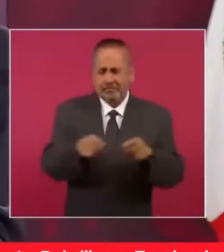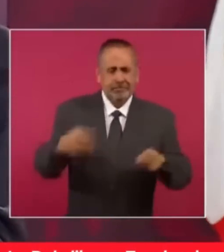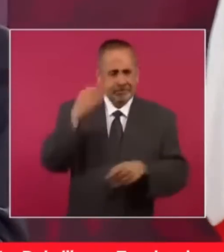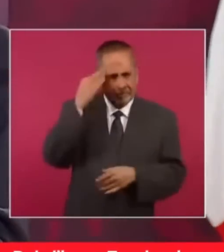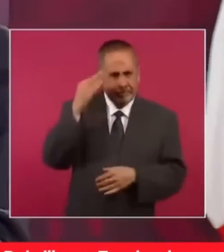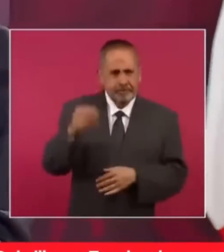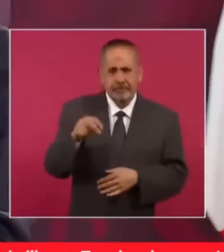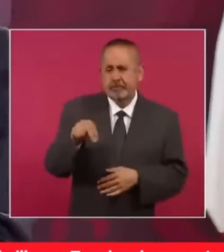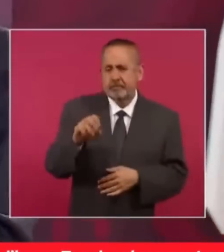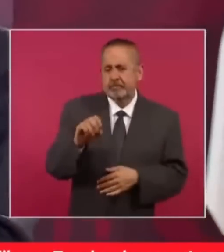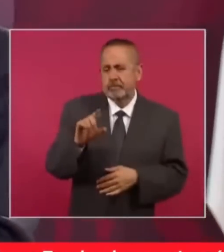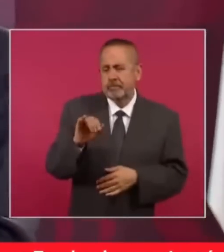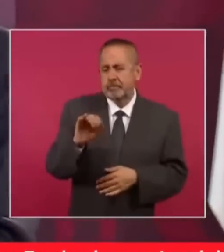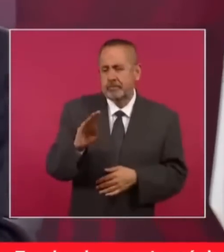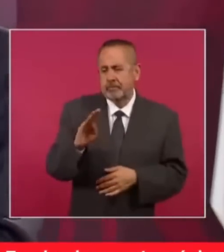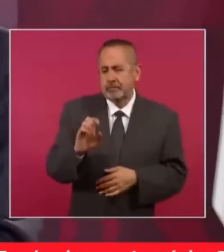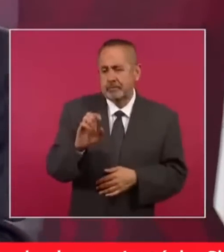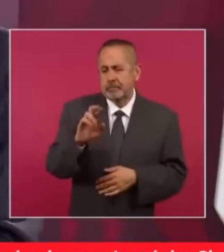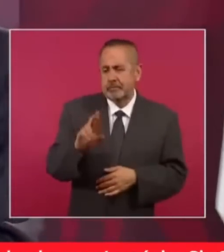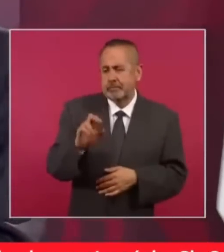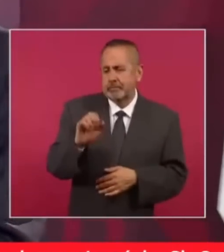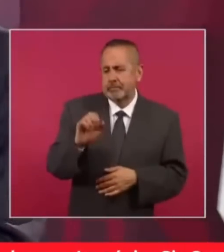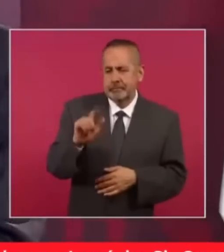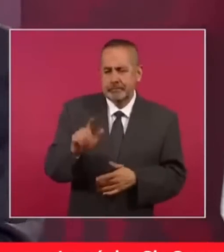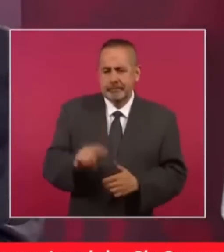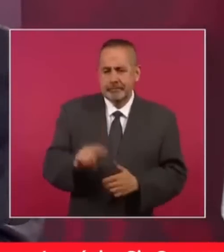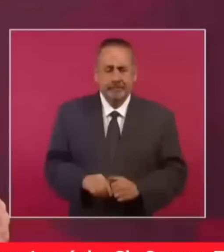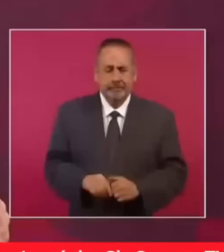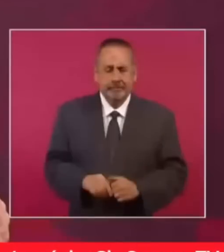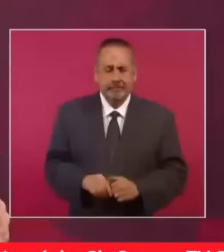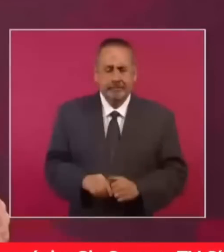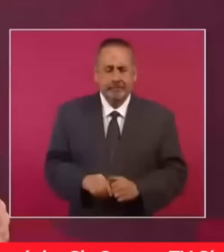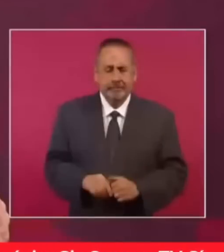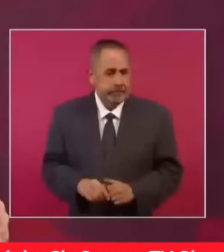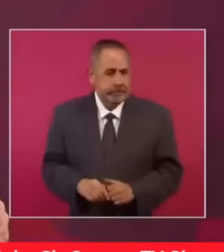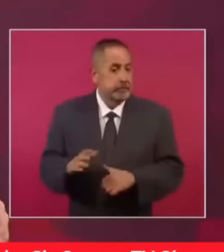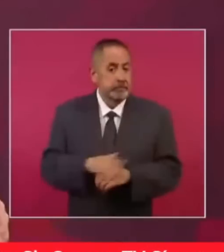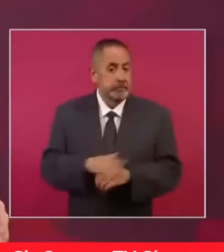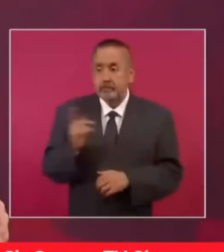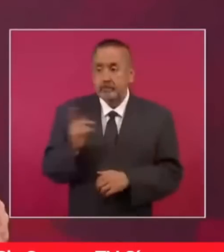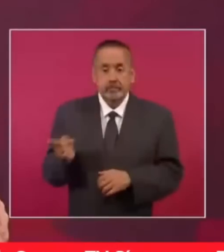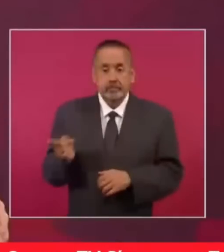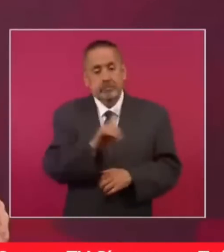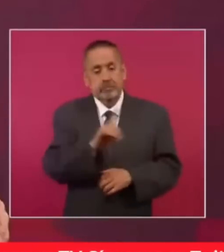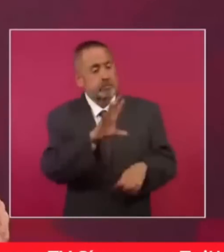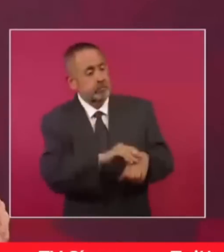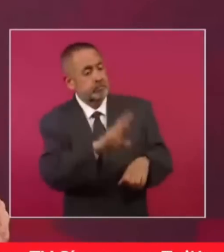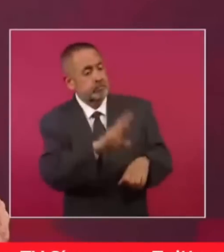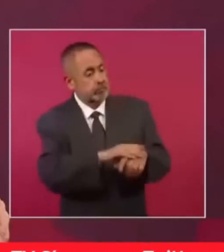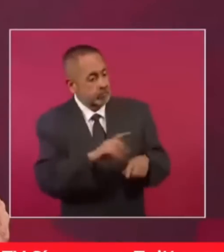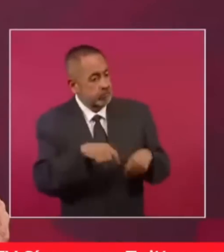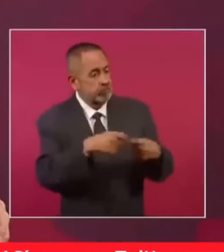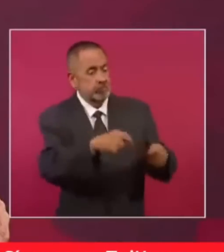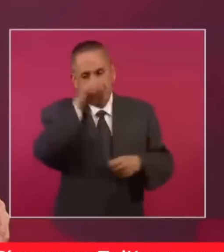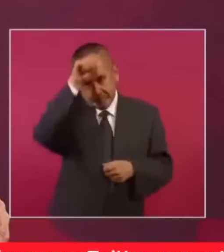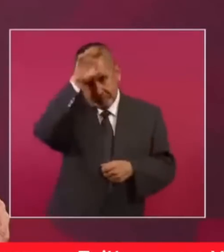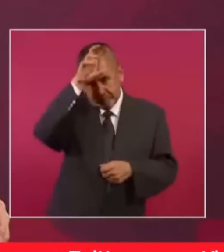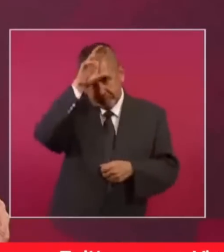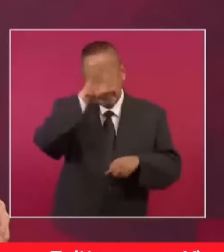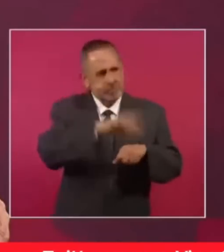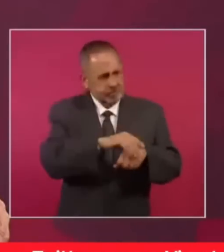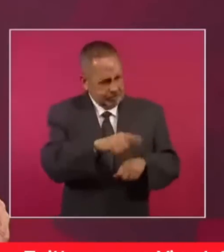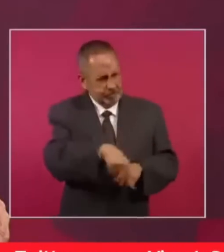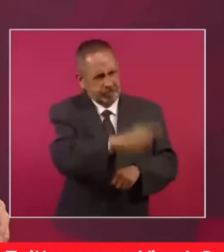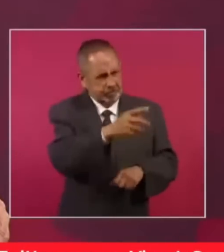dan las negociaciones con el INE y con actores políticos en una casa precisamente de Edmundo